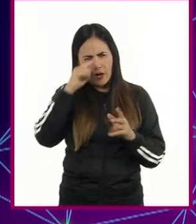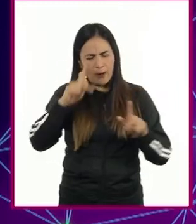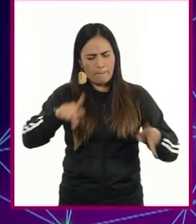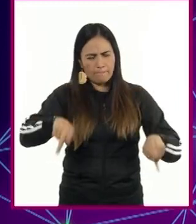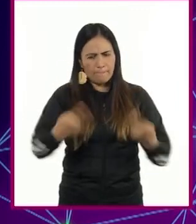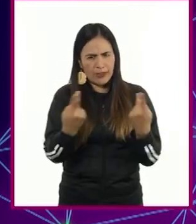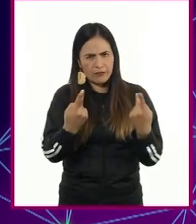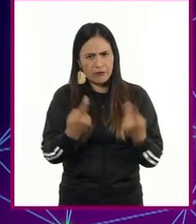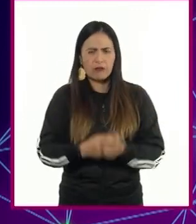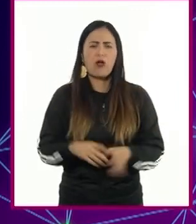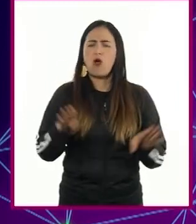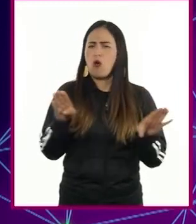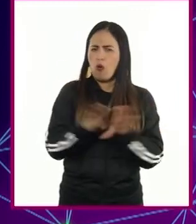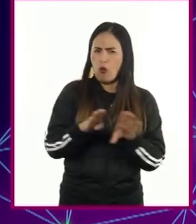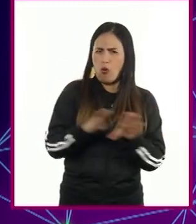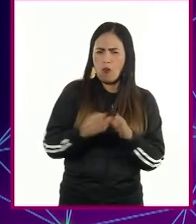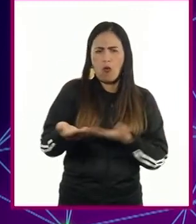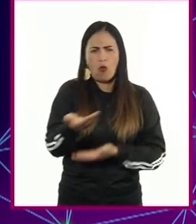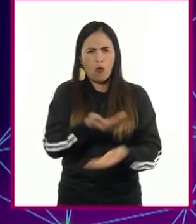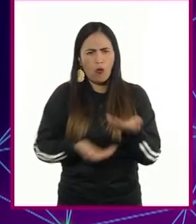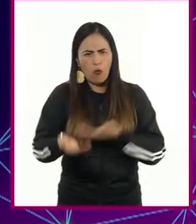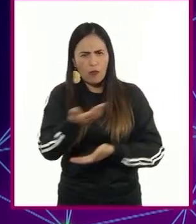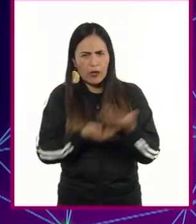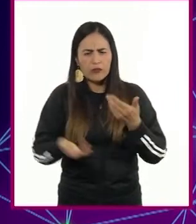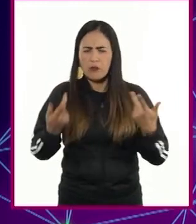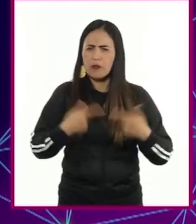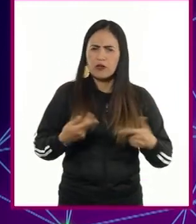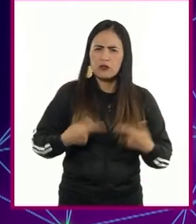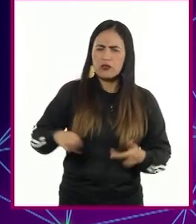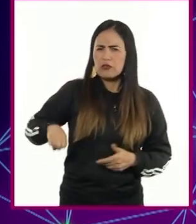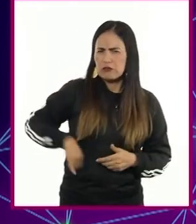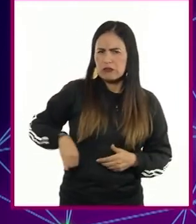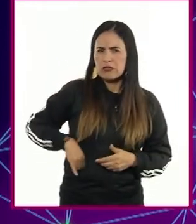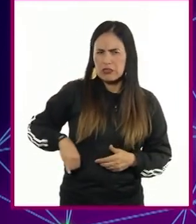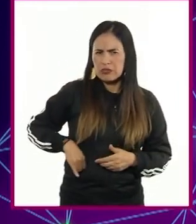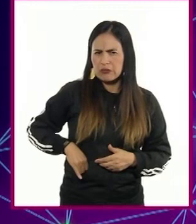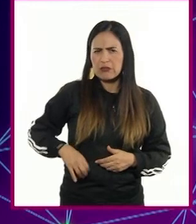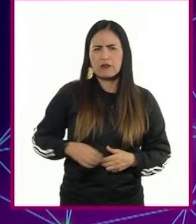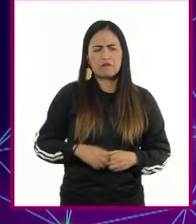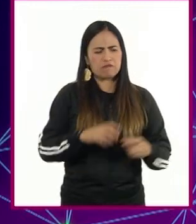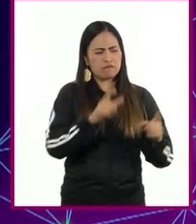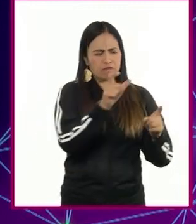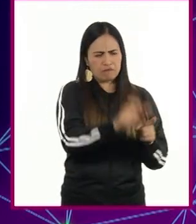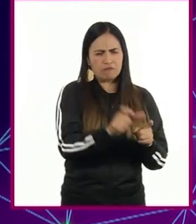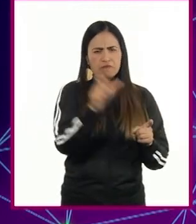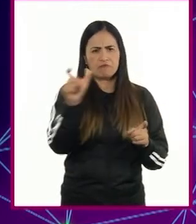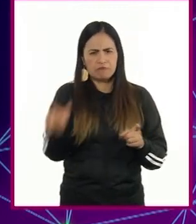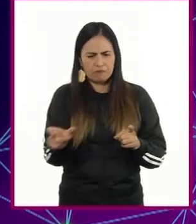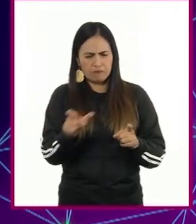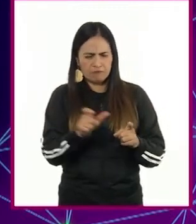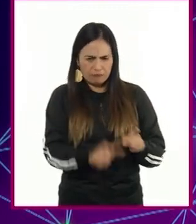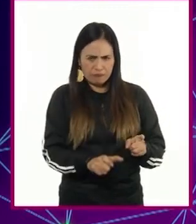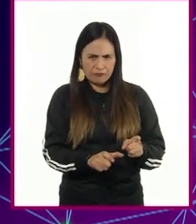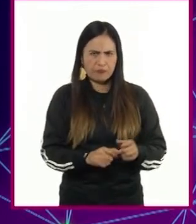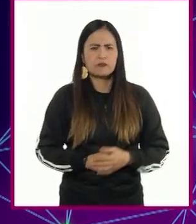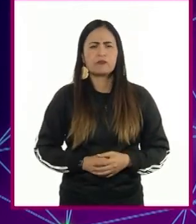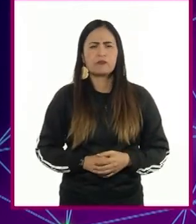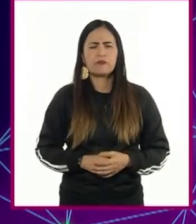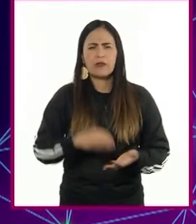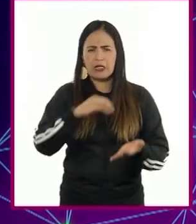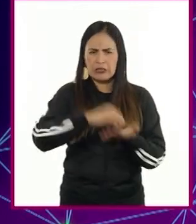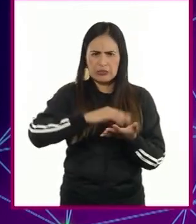condiciones financieras y personas interesadas. En cada tipo de operación se registran